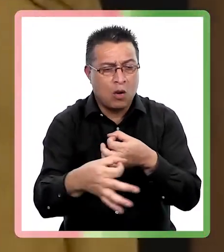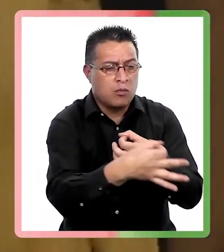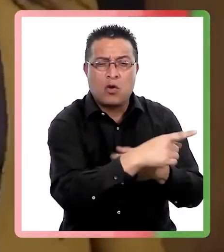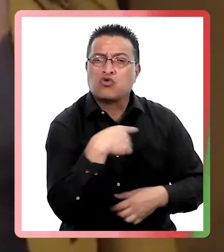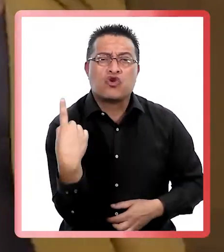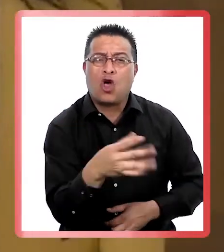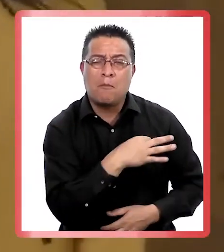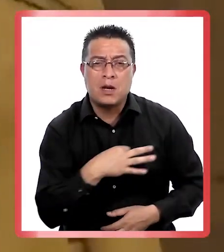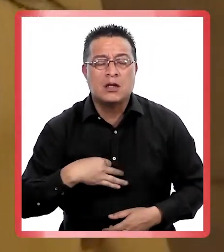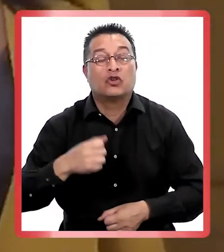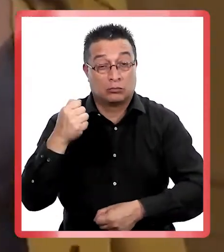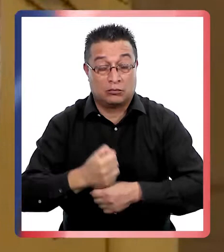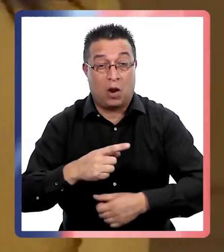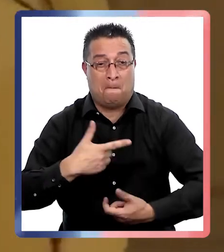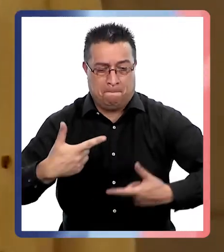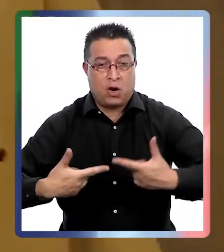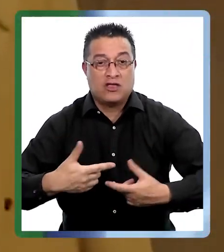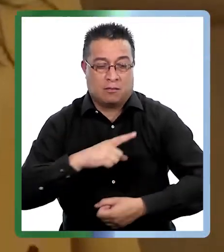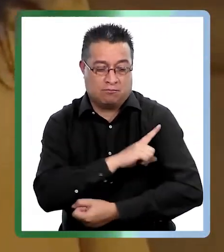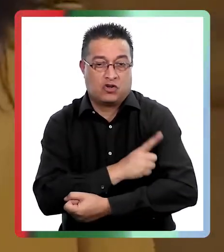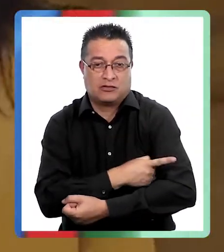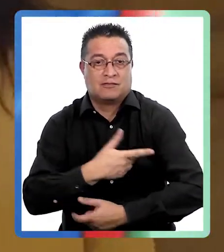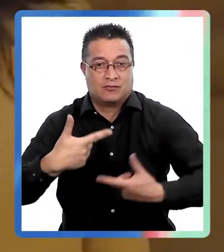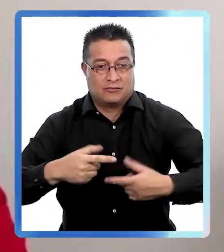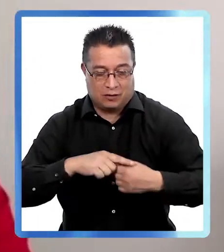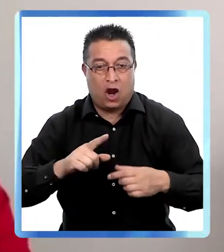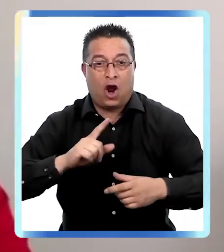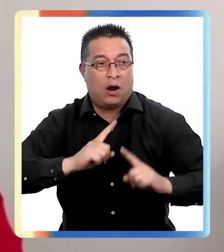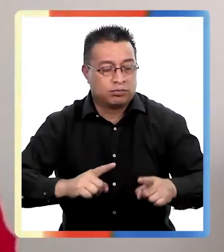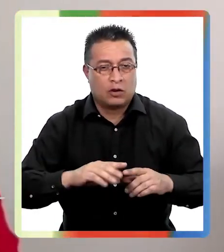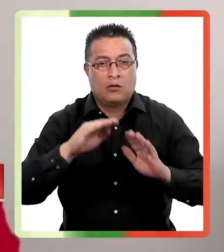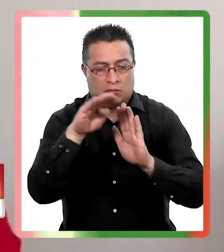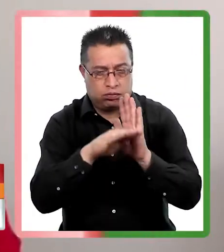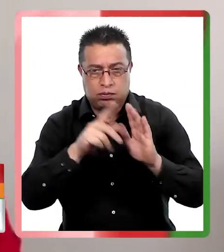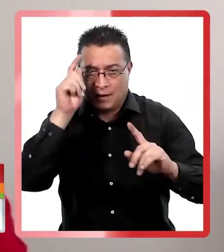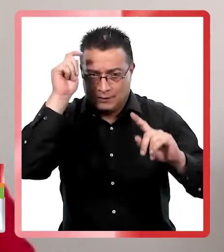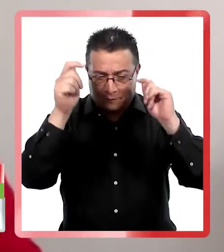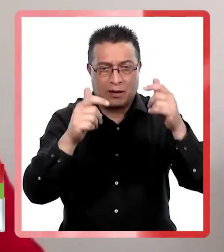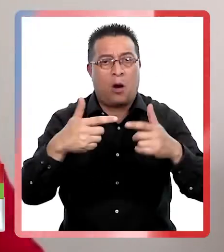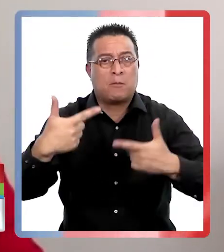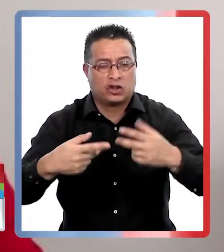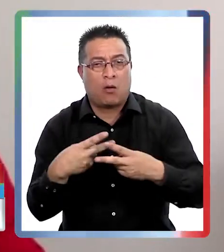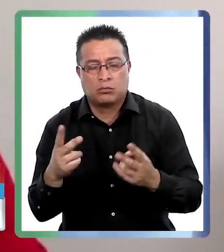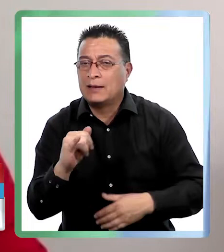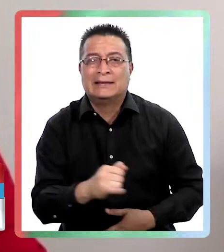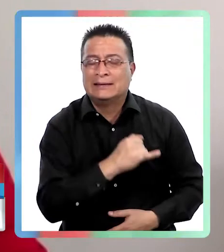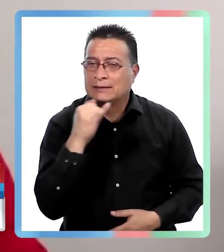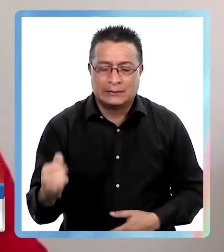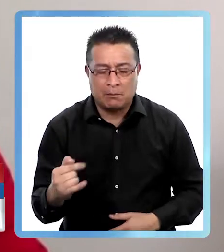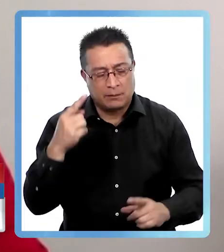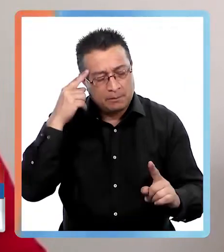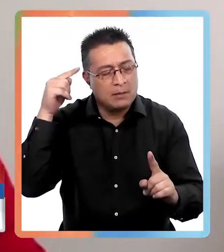los cuales se ejerce el poder político, el poder de gobierno, la formulación de iniciativas y políticas públicas, siempre se